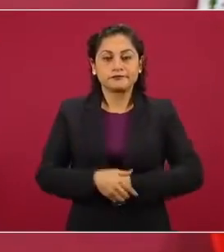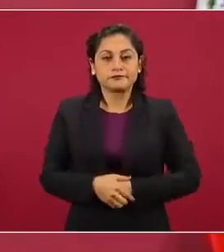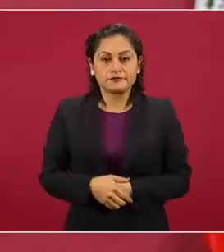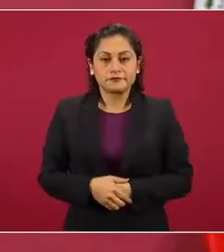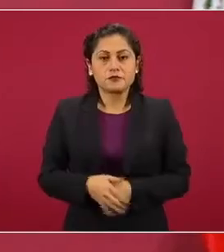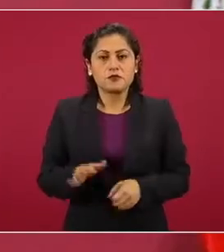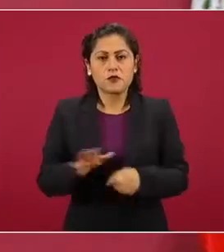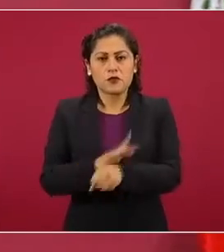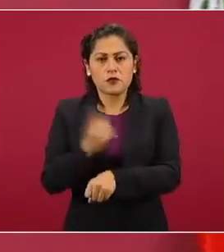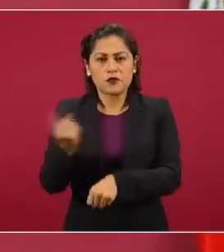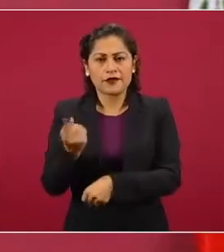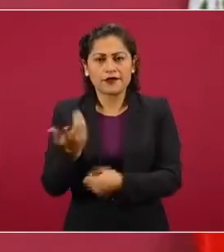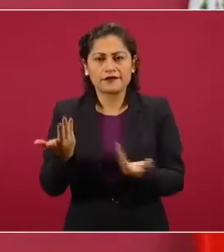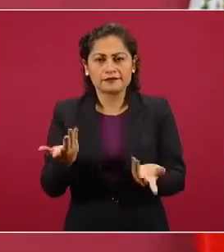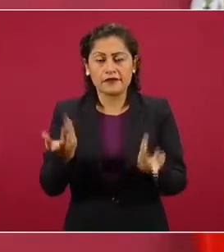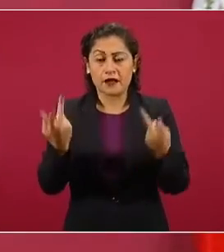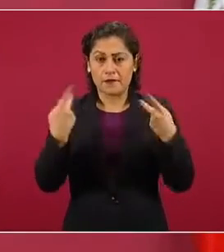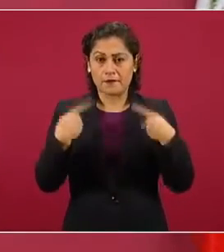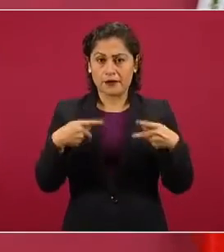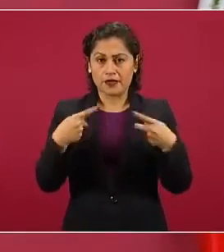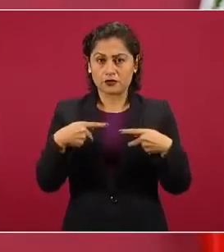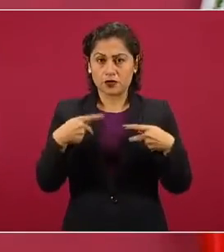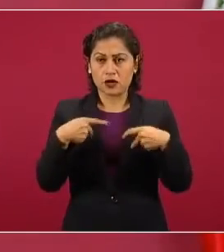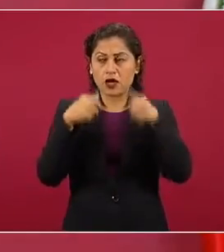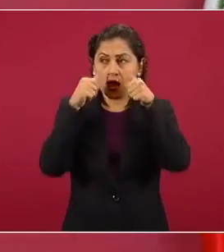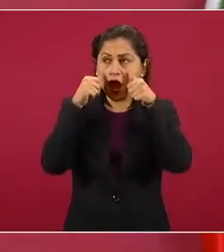todo el mundo a